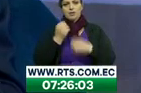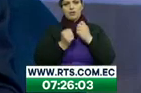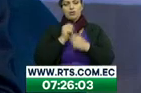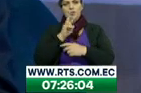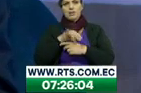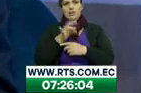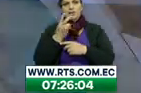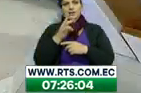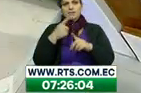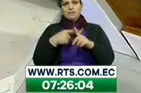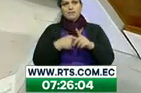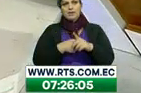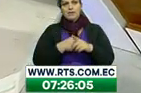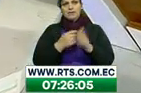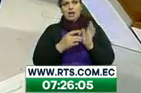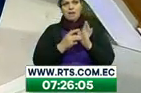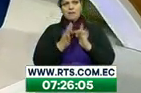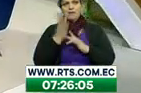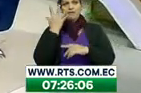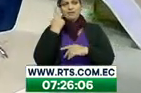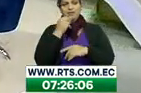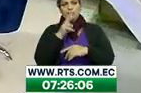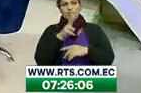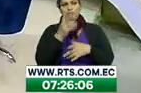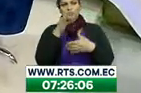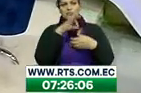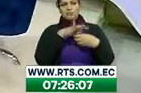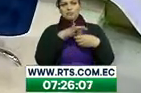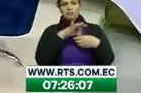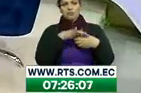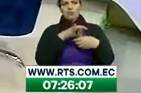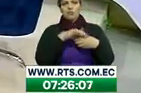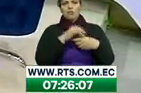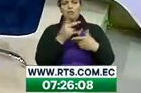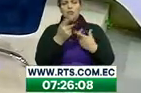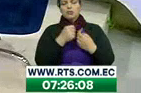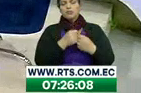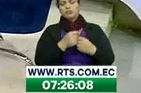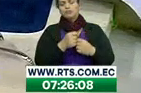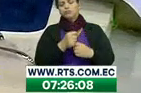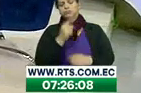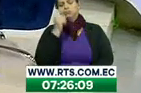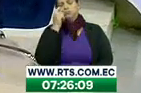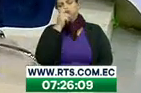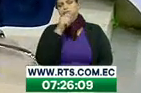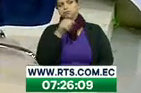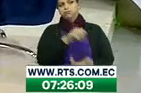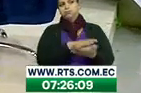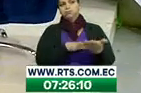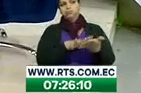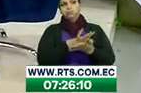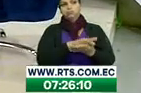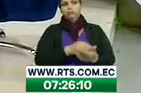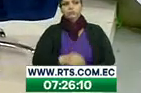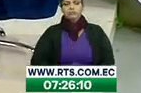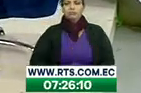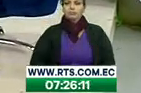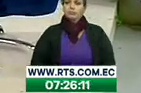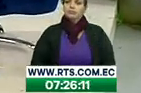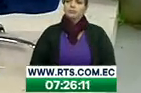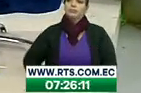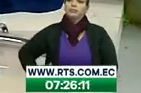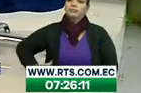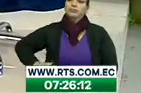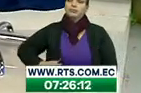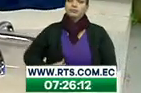de regular la pre-campaña electoral? Pareciera que ya estamos en campaña política. Mire, yo creo que lo que necesita